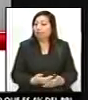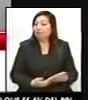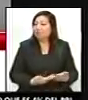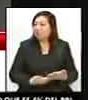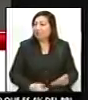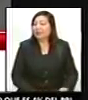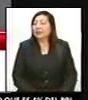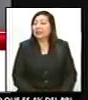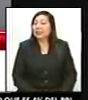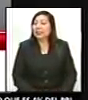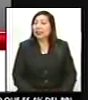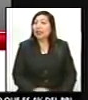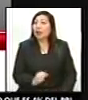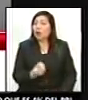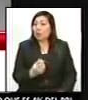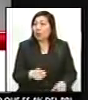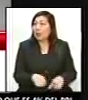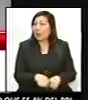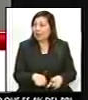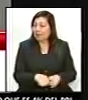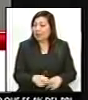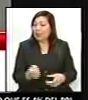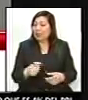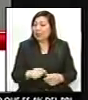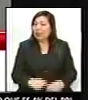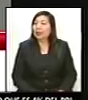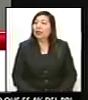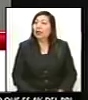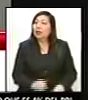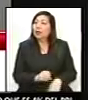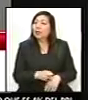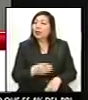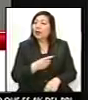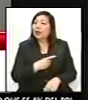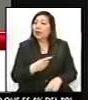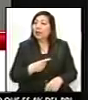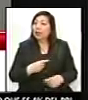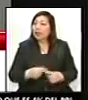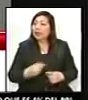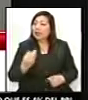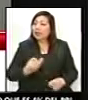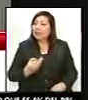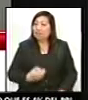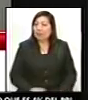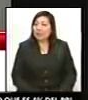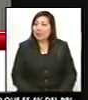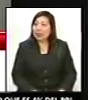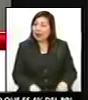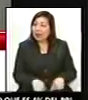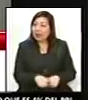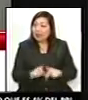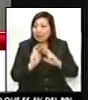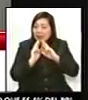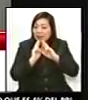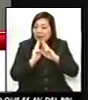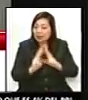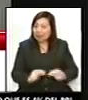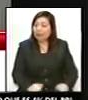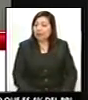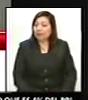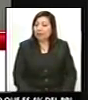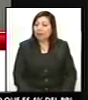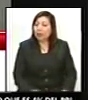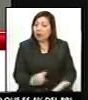proceso, así como los integrantes de los consejos directivos y comités especiales. También recomendamos revisar